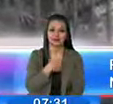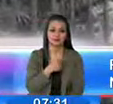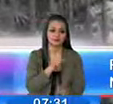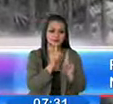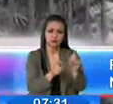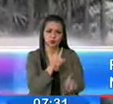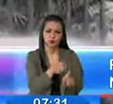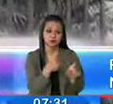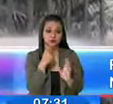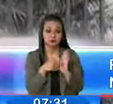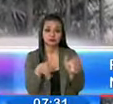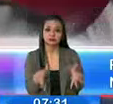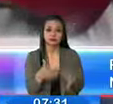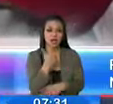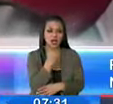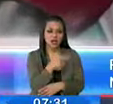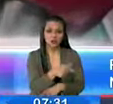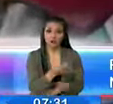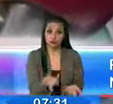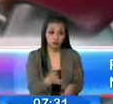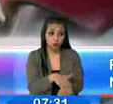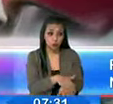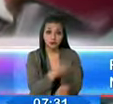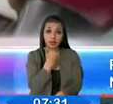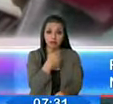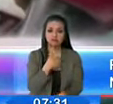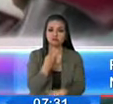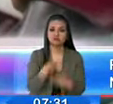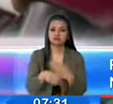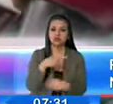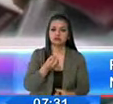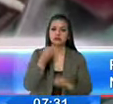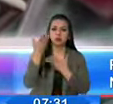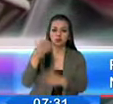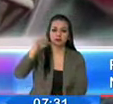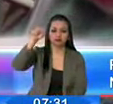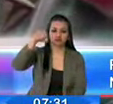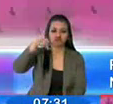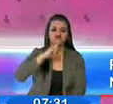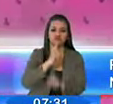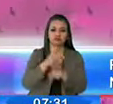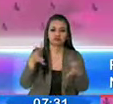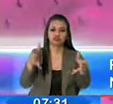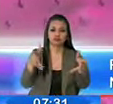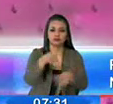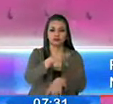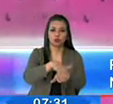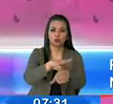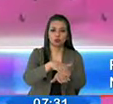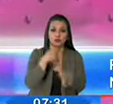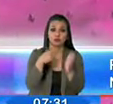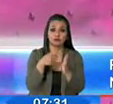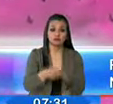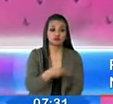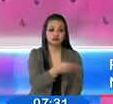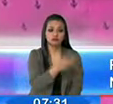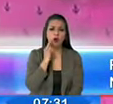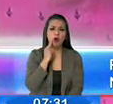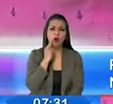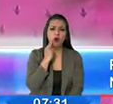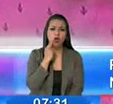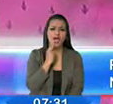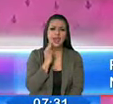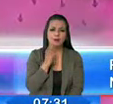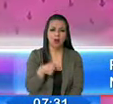habían profesores que estaban haciendo esto, cuando mi hijo me confirmó que había. Sí, les daban caramelos, incluso uno de los niños